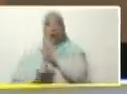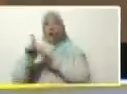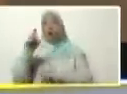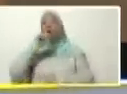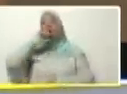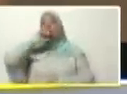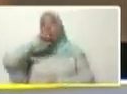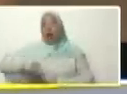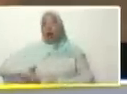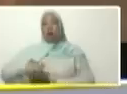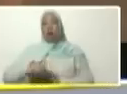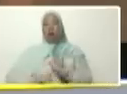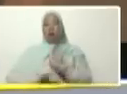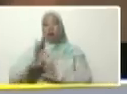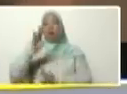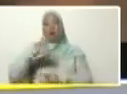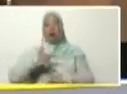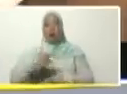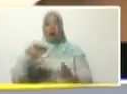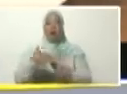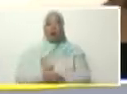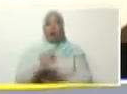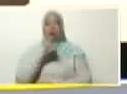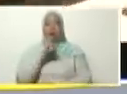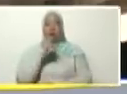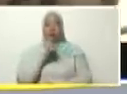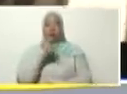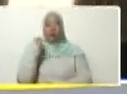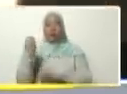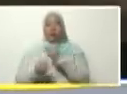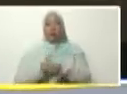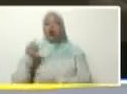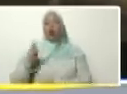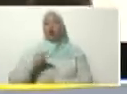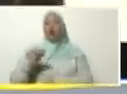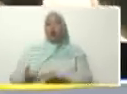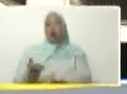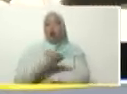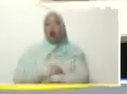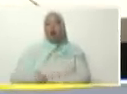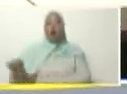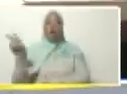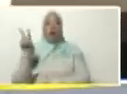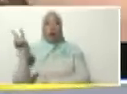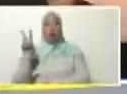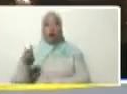odio, elevando la intolerancia a niveles nunca antes vistos en Venezuela.